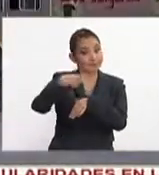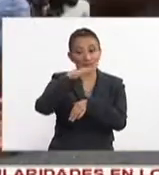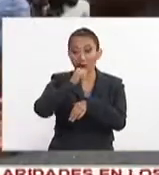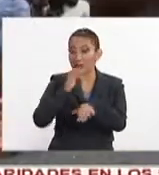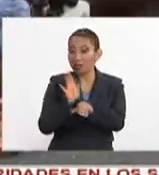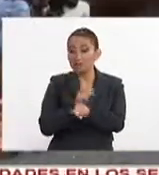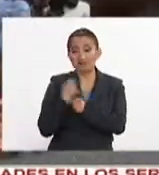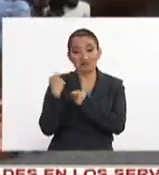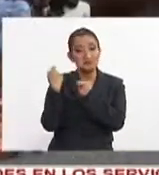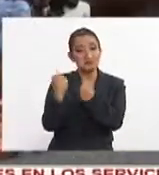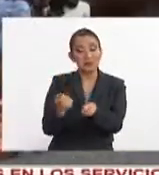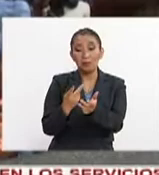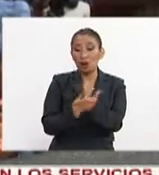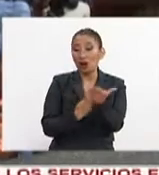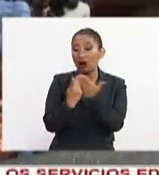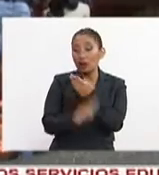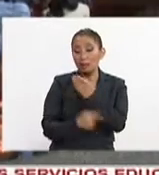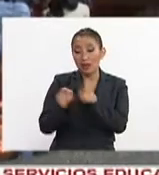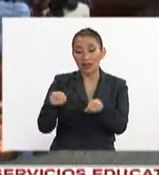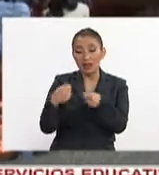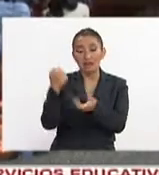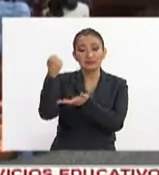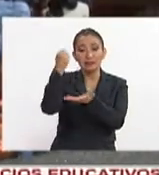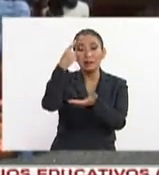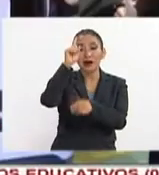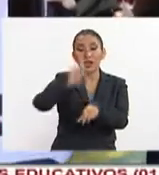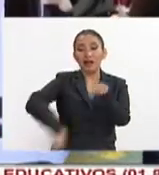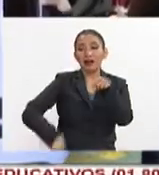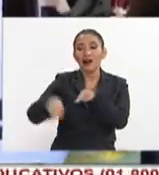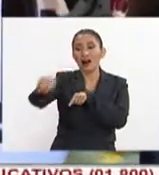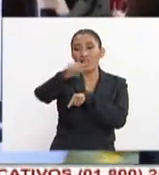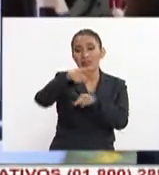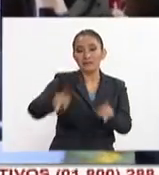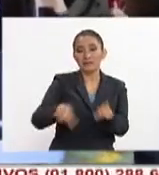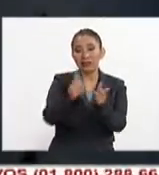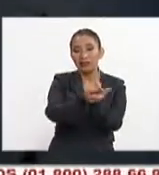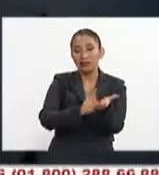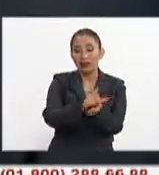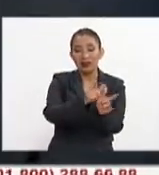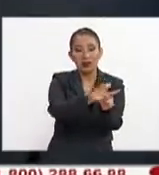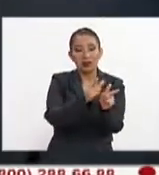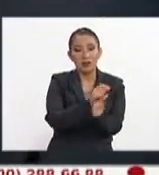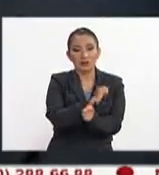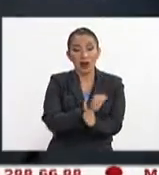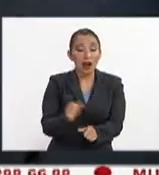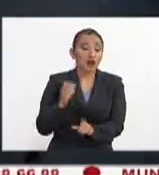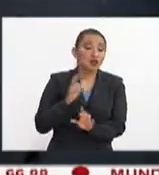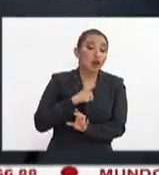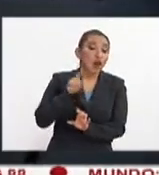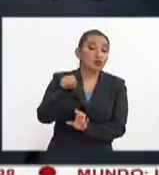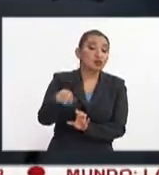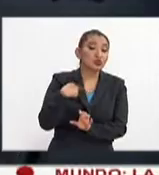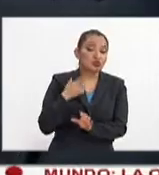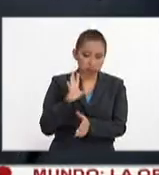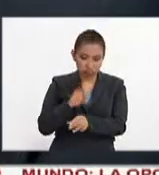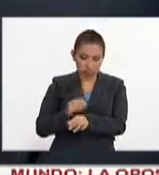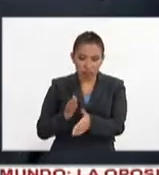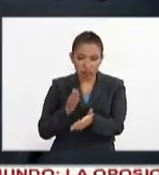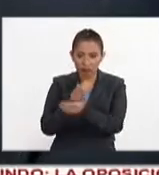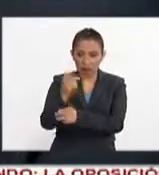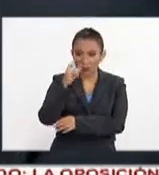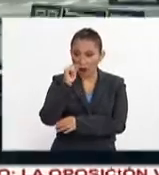podrán beneficiarse de un nuevo programa que proporciona dinero para combatir el narcotráfico y la delincuencia a menos que le den acceso a